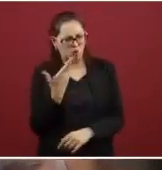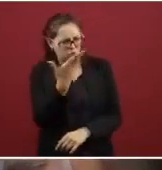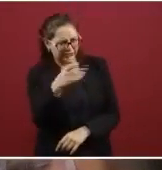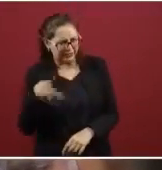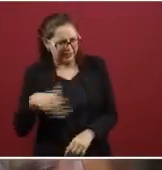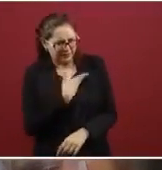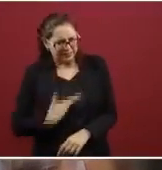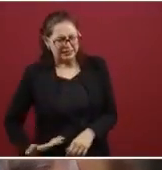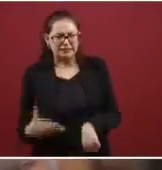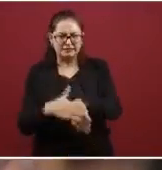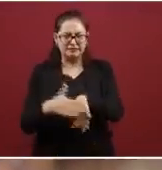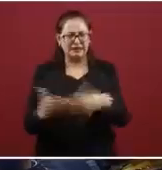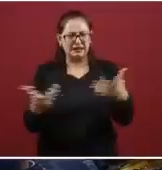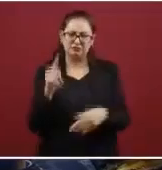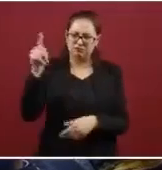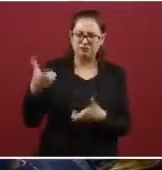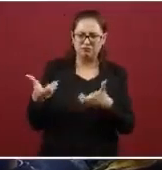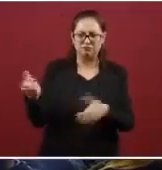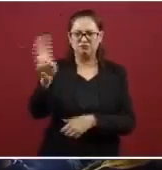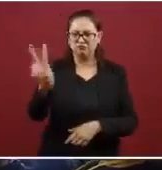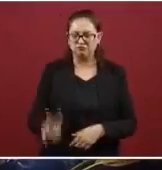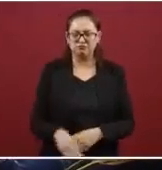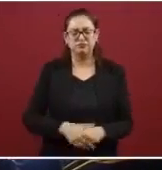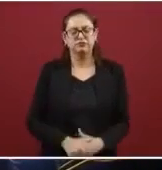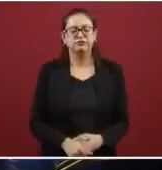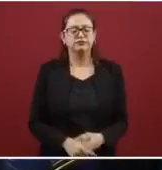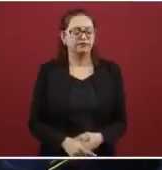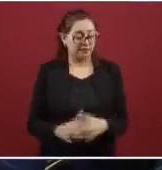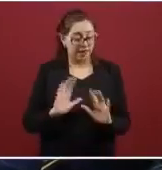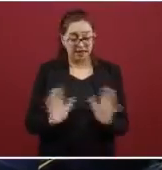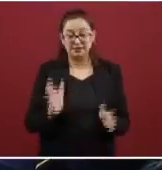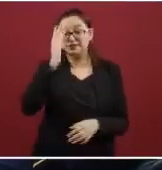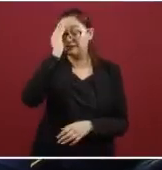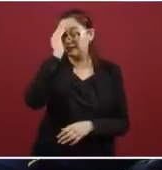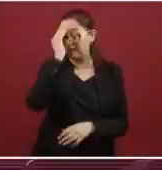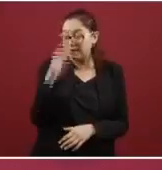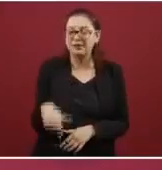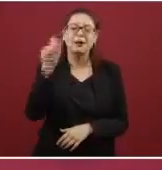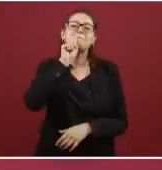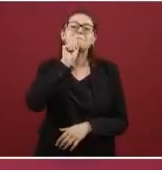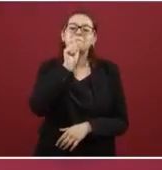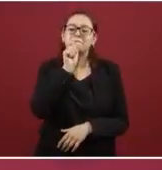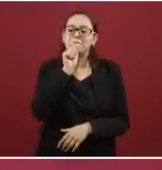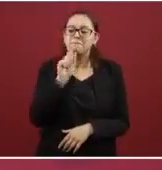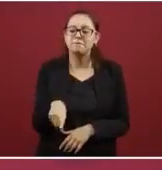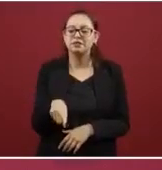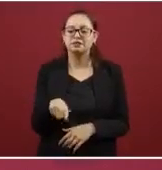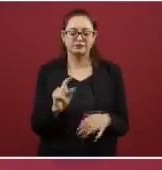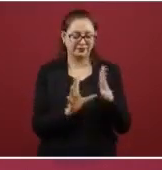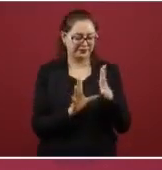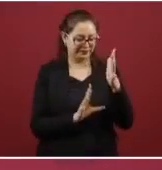en estos momentos en calles de Venezuela. Gracias. El mismo de siempre, apego a